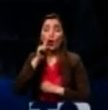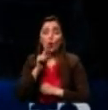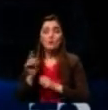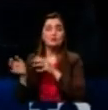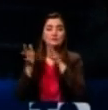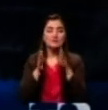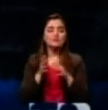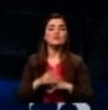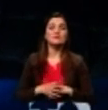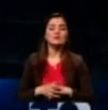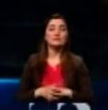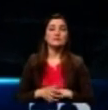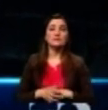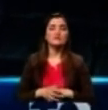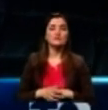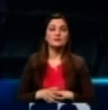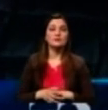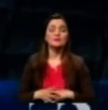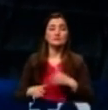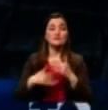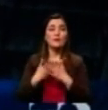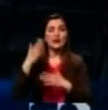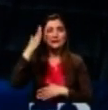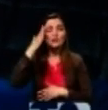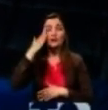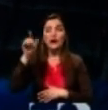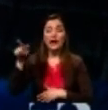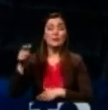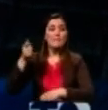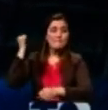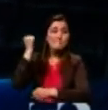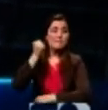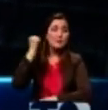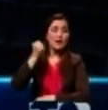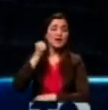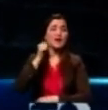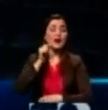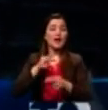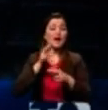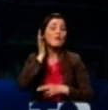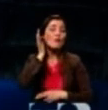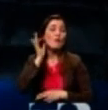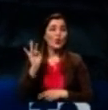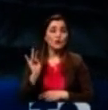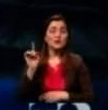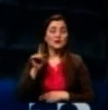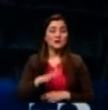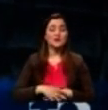También podemos referir, porque por ser de conocimiento público y notorio, la ciudadana fallecida, luego de la